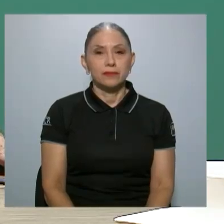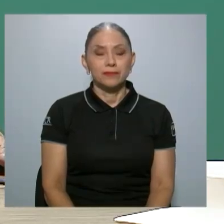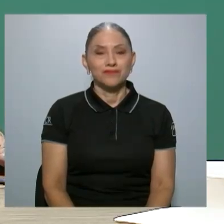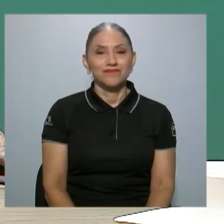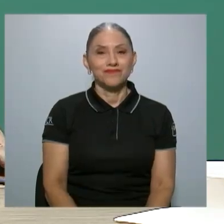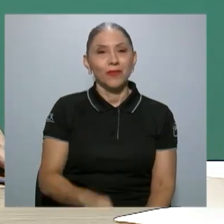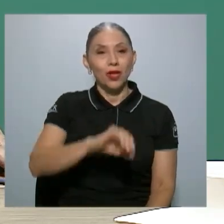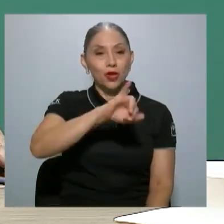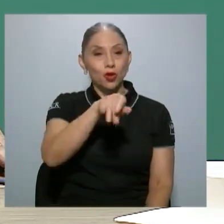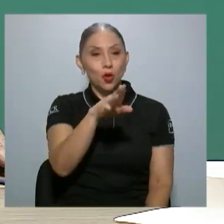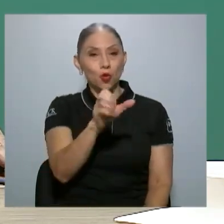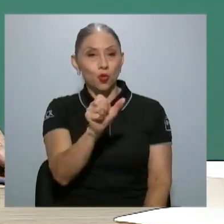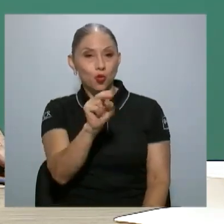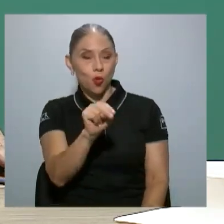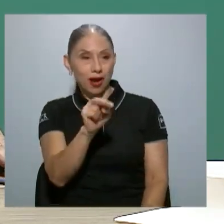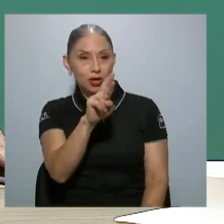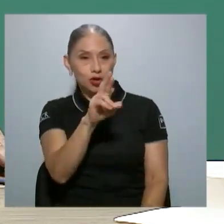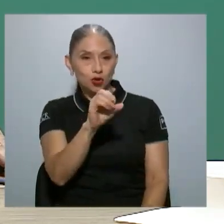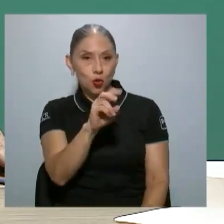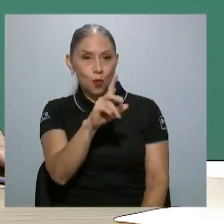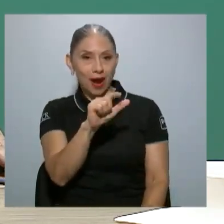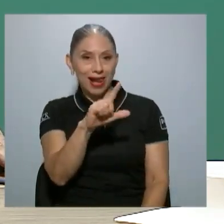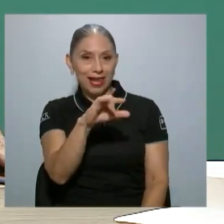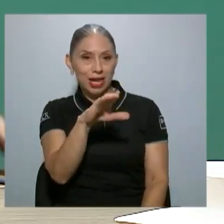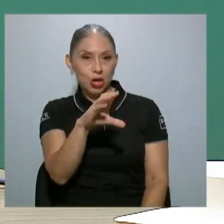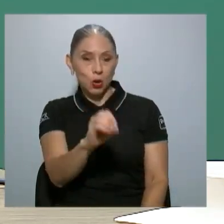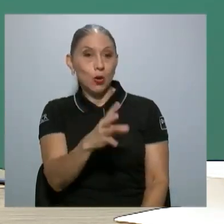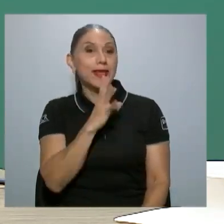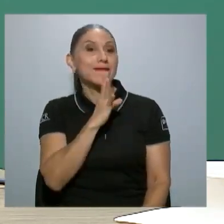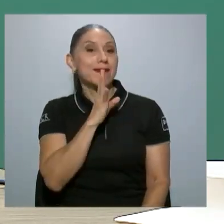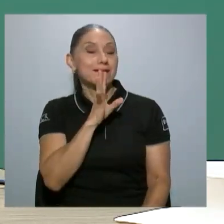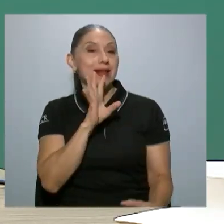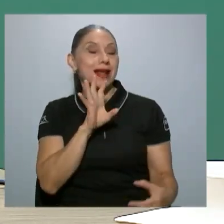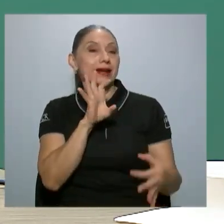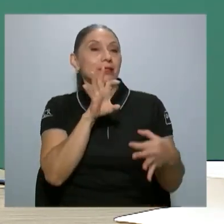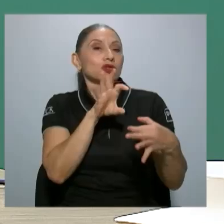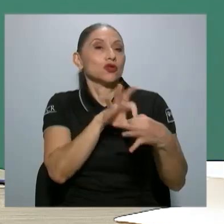Don Juan Robalino se iba a referir a la pregunta sobre